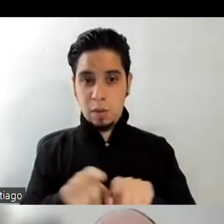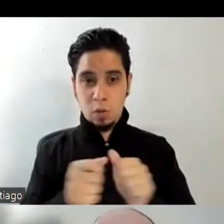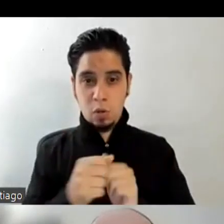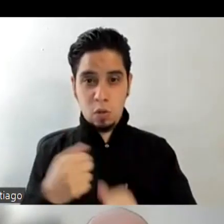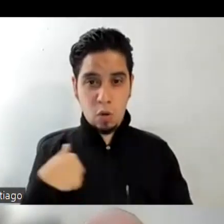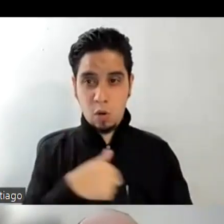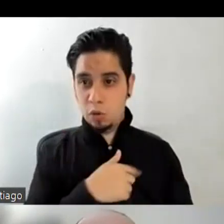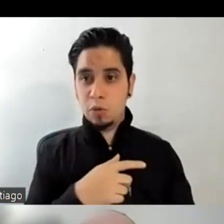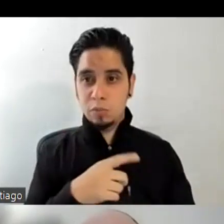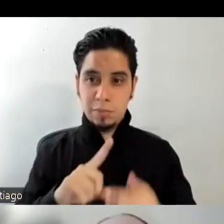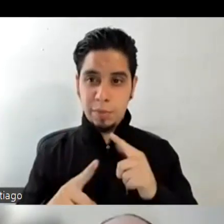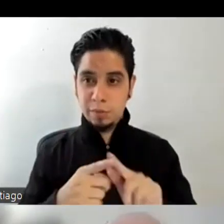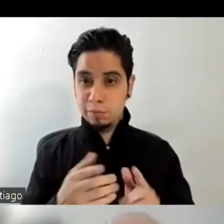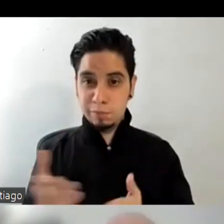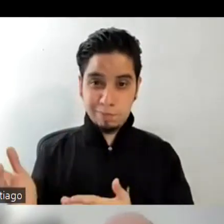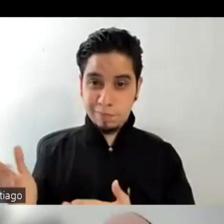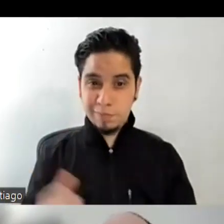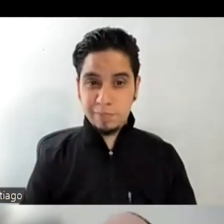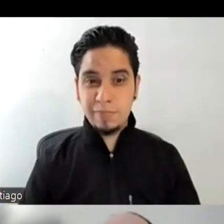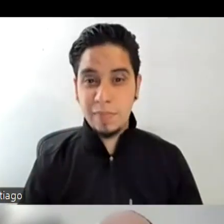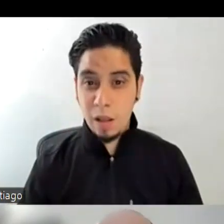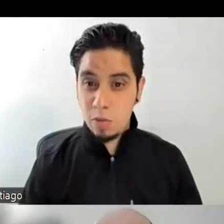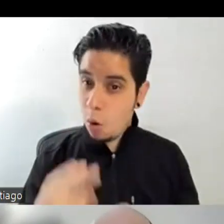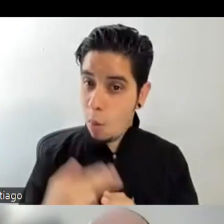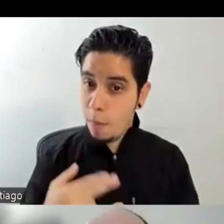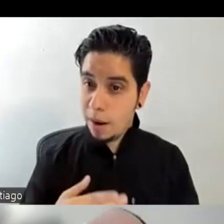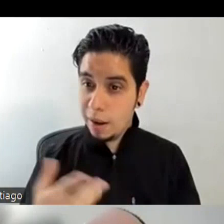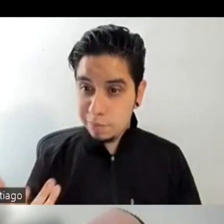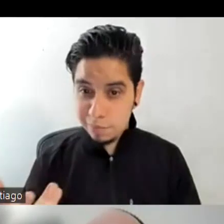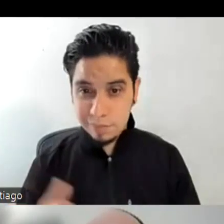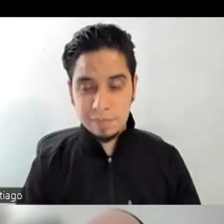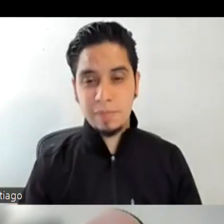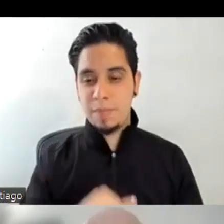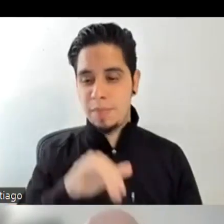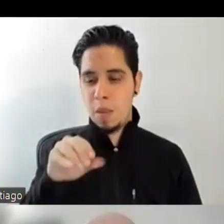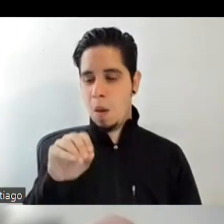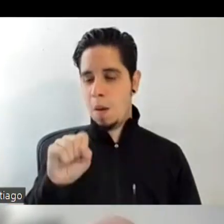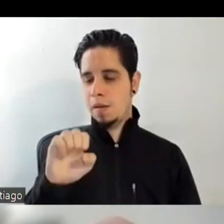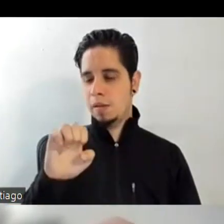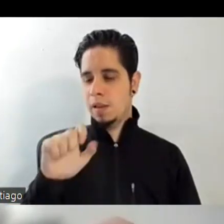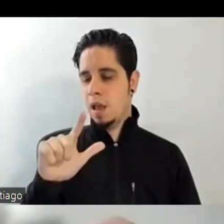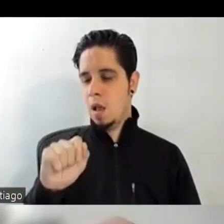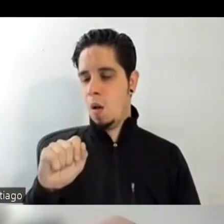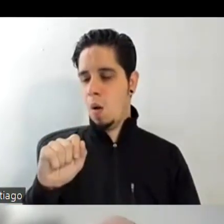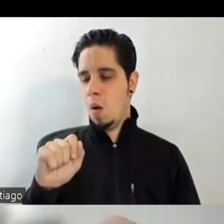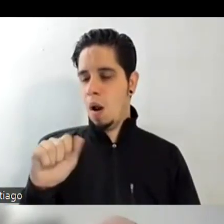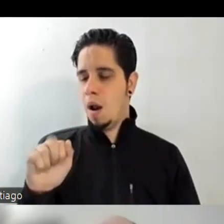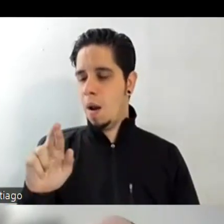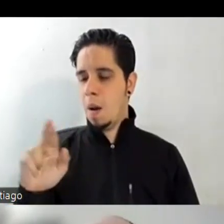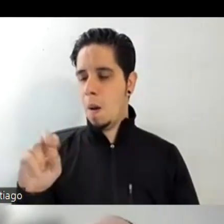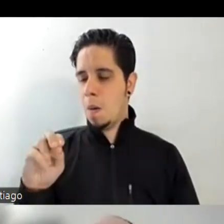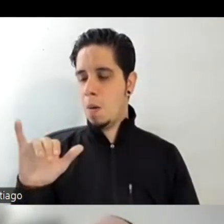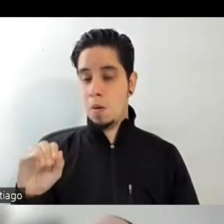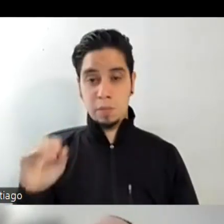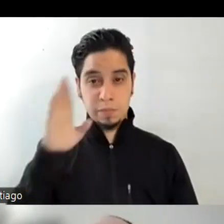gran compañero. Ajá. Que se llama... Ajá. José Luis Arroyo por acá, saludándoles como toda la